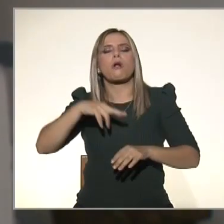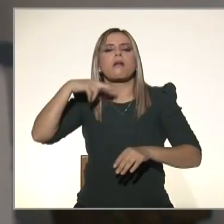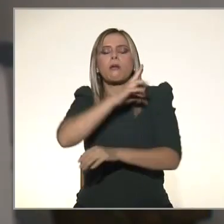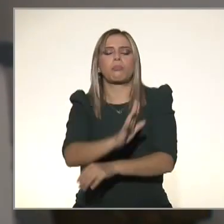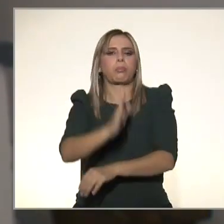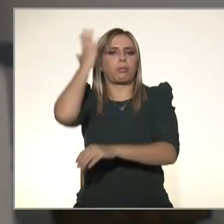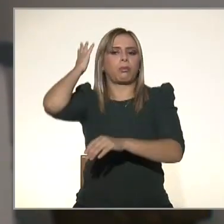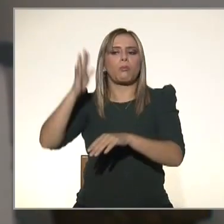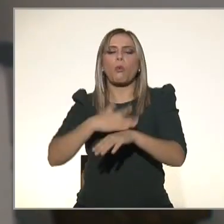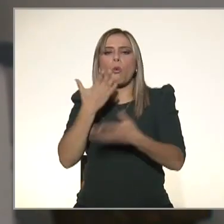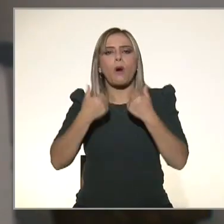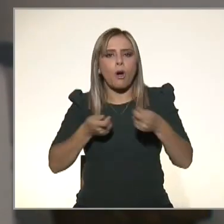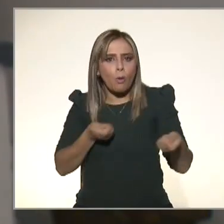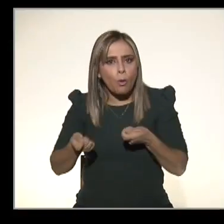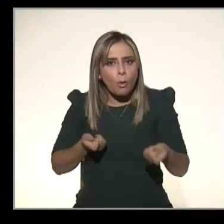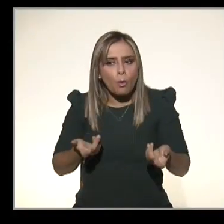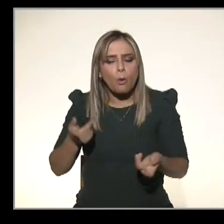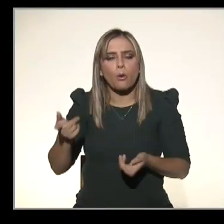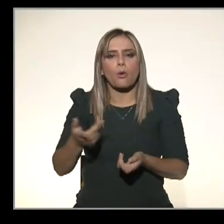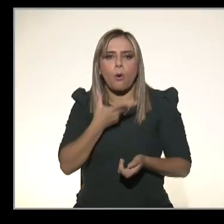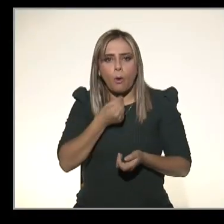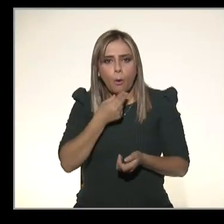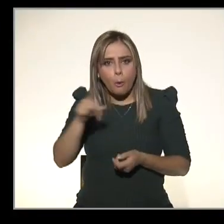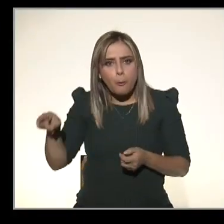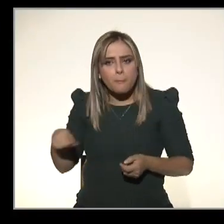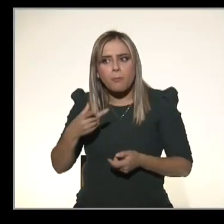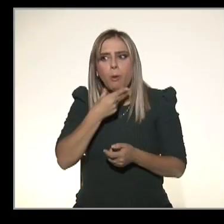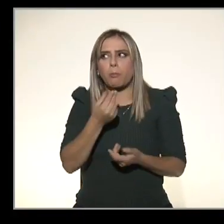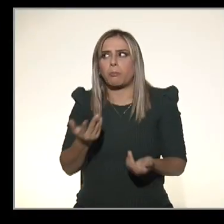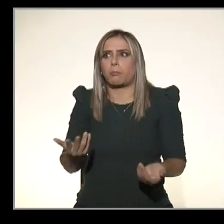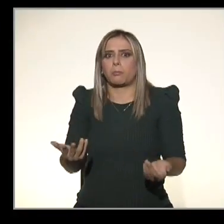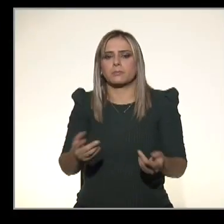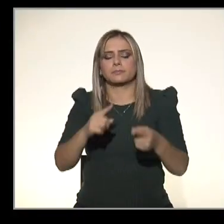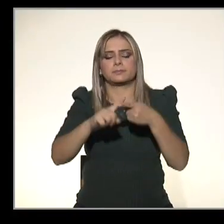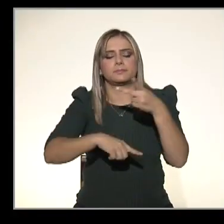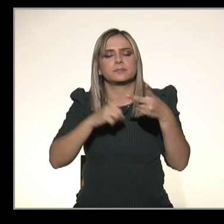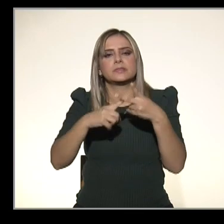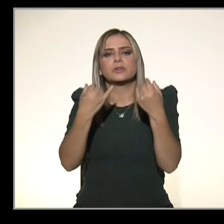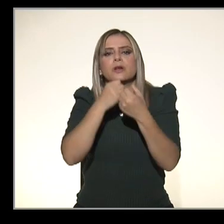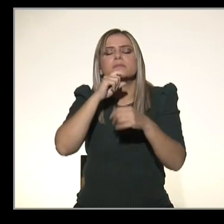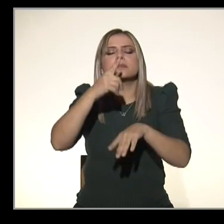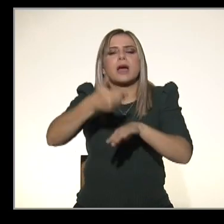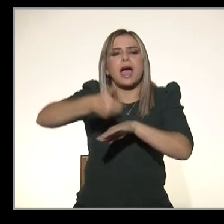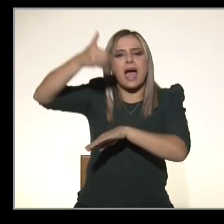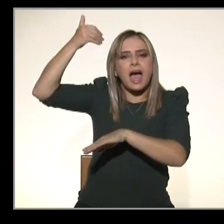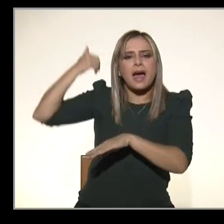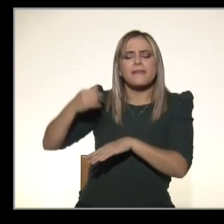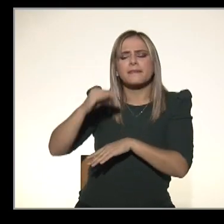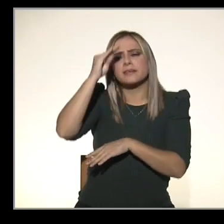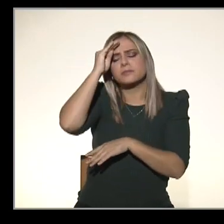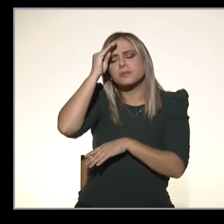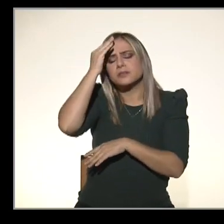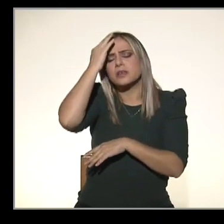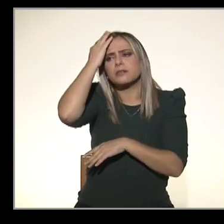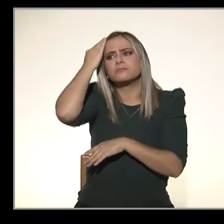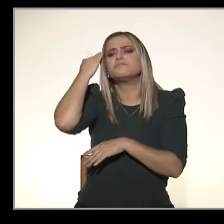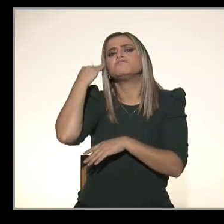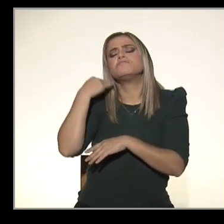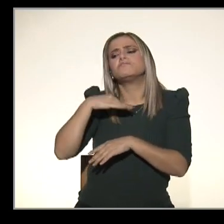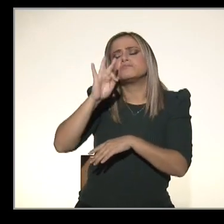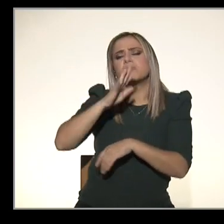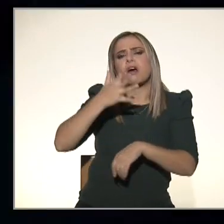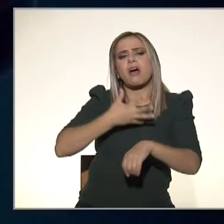Otro problema muy importante que antes solamente se creía como causa algunas